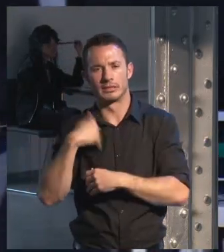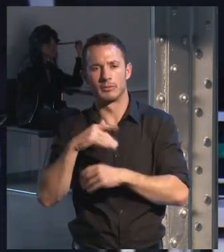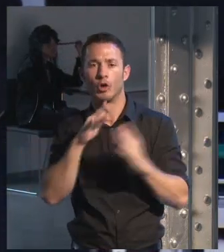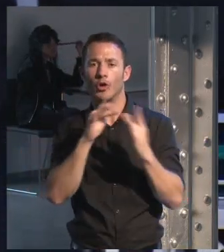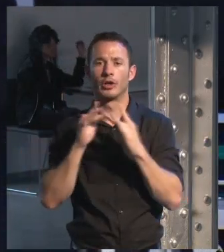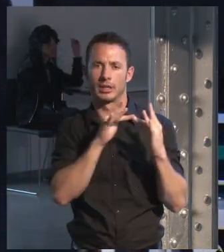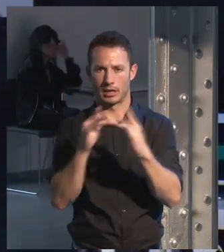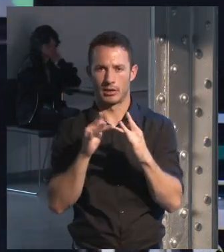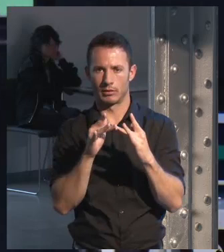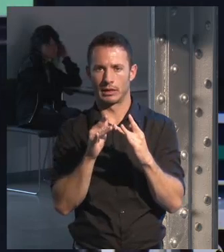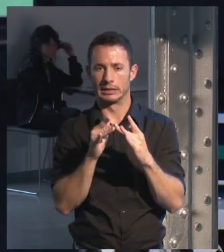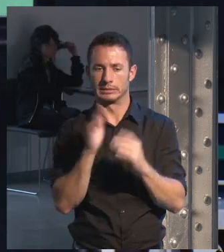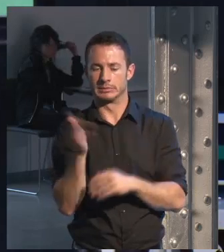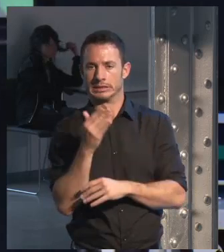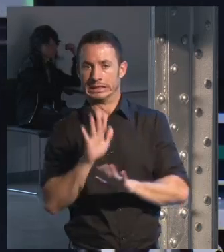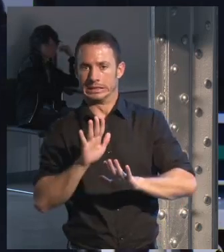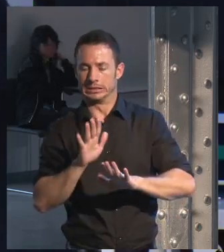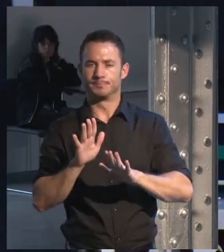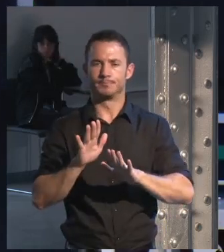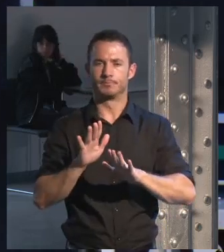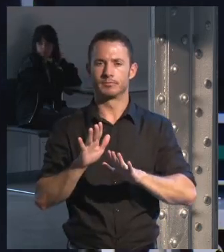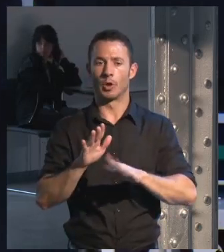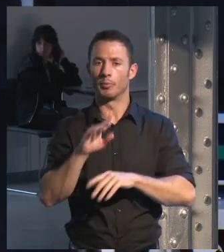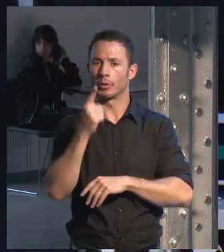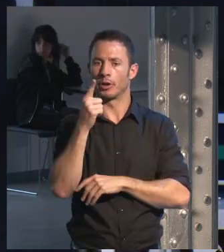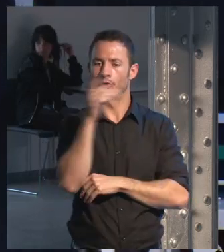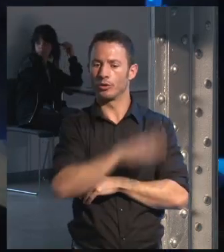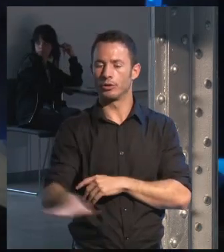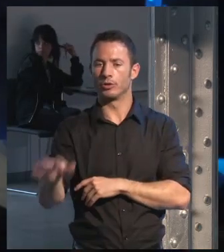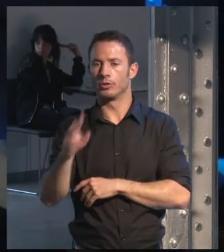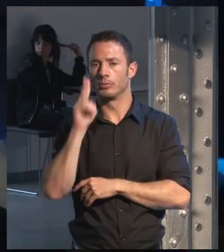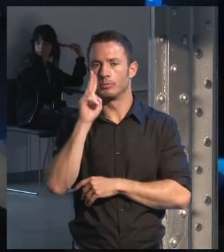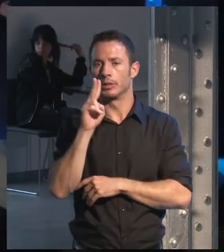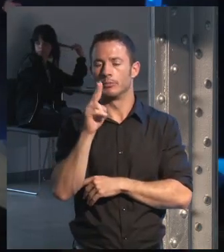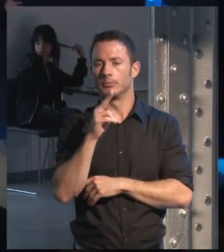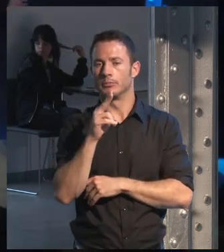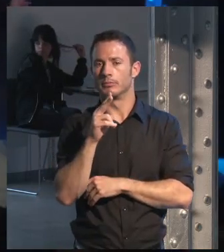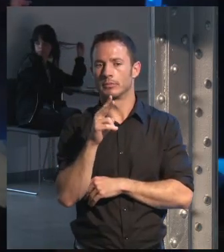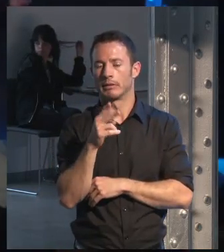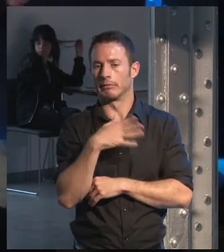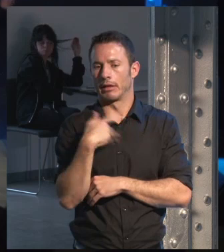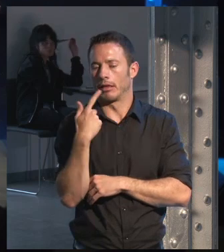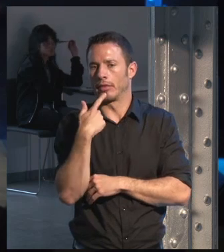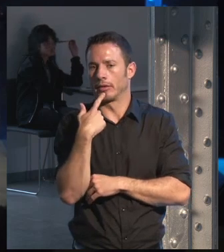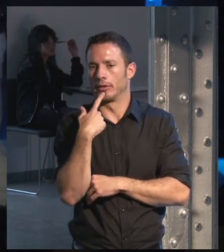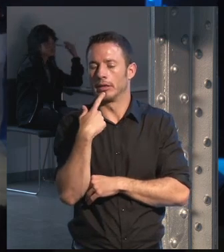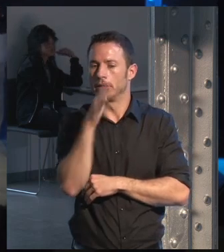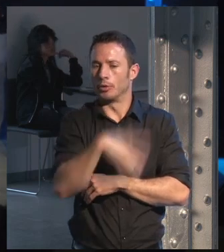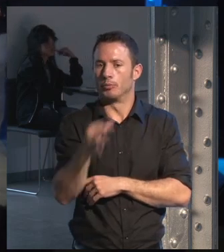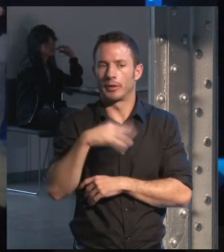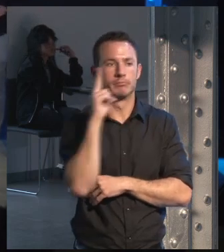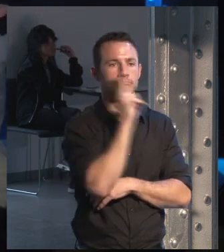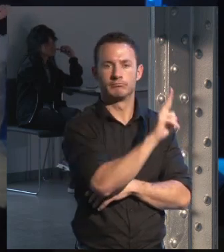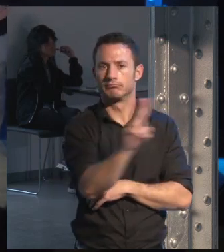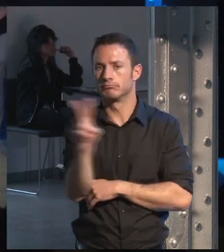se me ha pasado esto, esto es. Primero, los chavales van a observar, es decir, les dejamos mirar dónde están, después